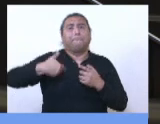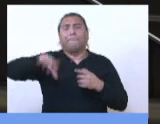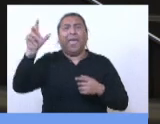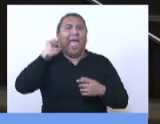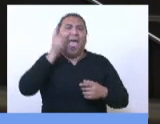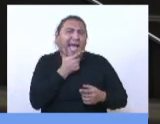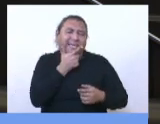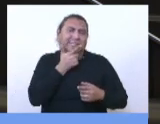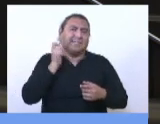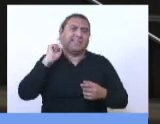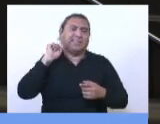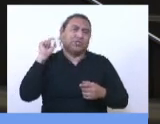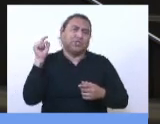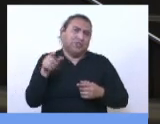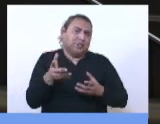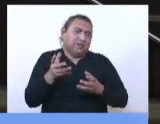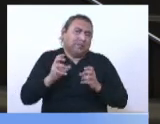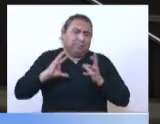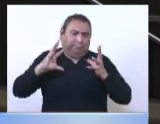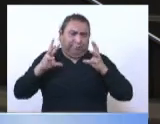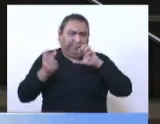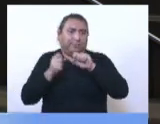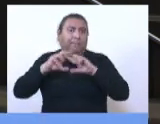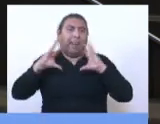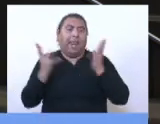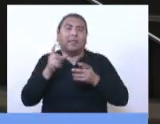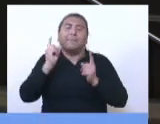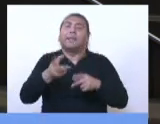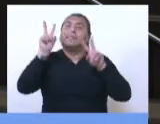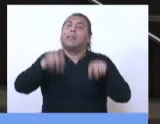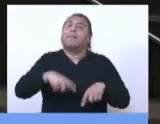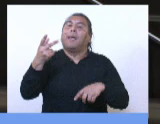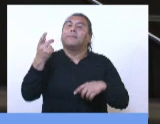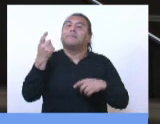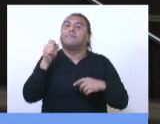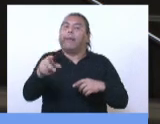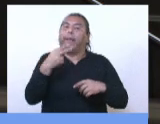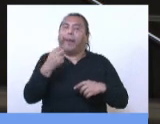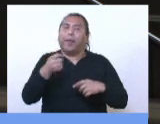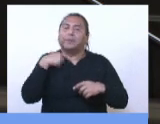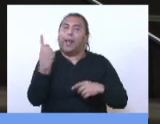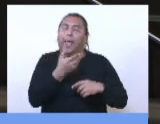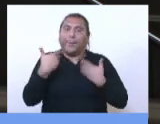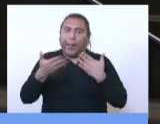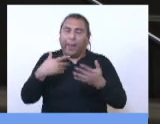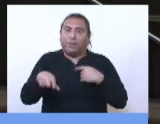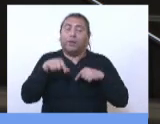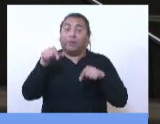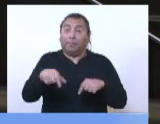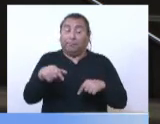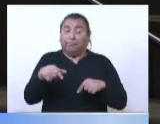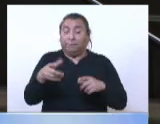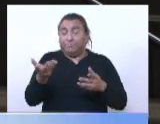gases de efecto invernadero en el tema de la materia energética están hablando escúchame en la cosa la matriz energética argentina